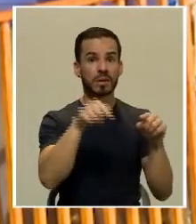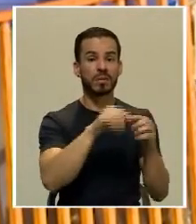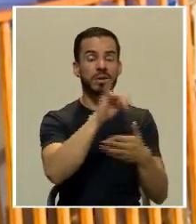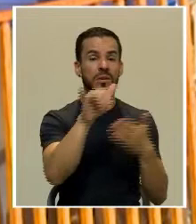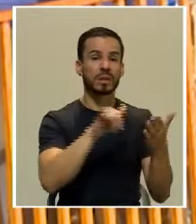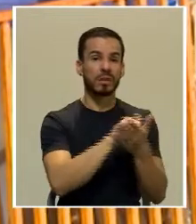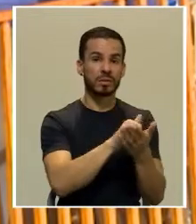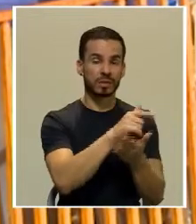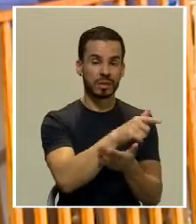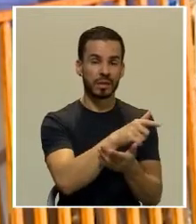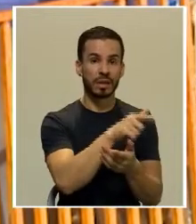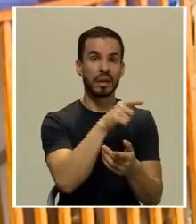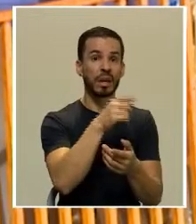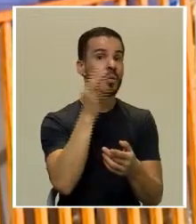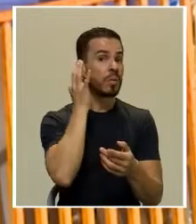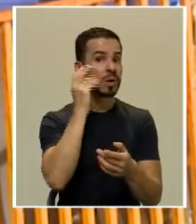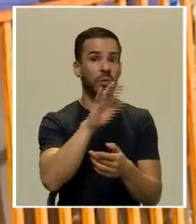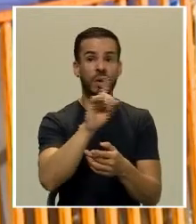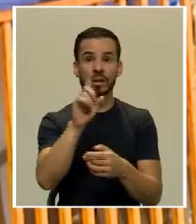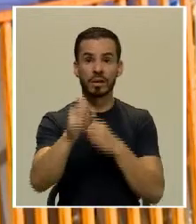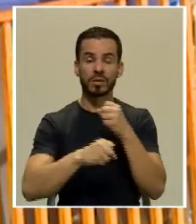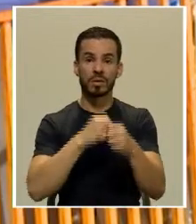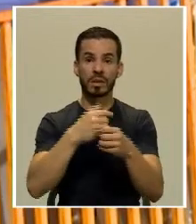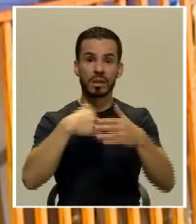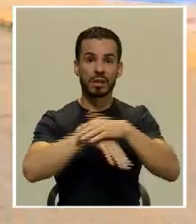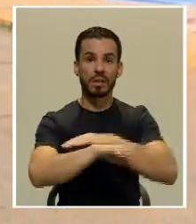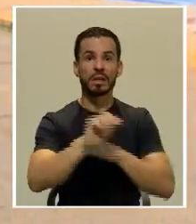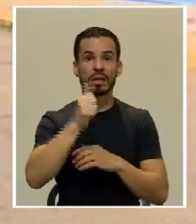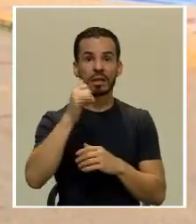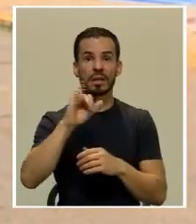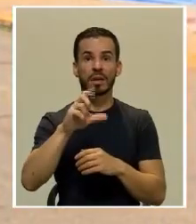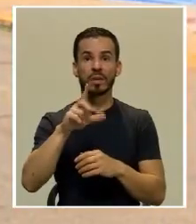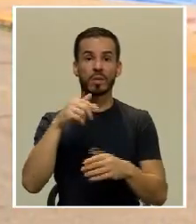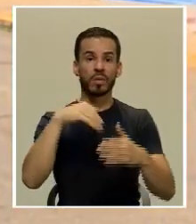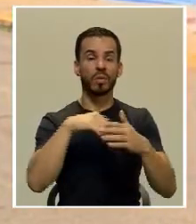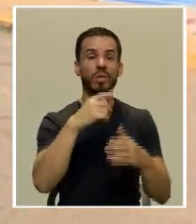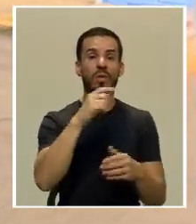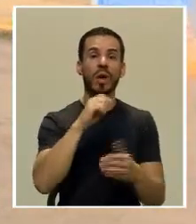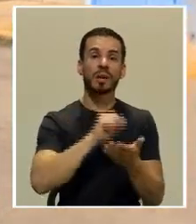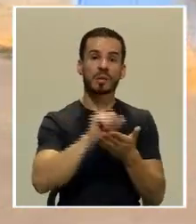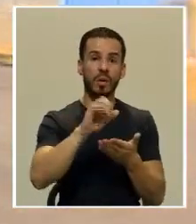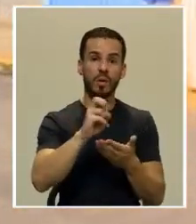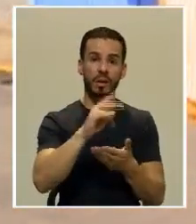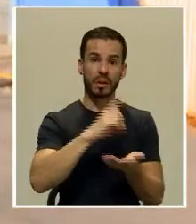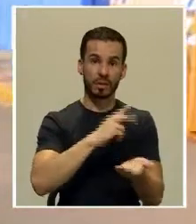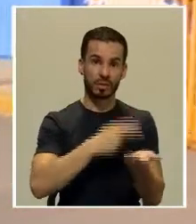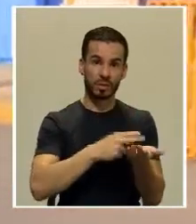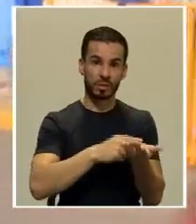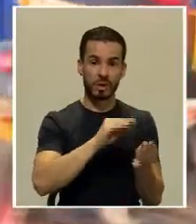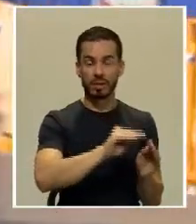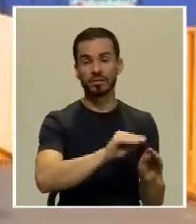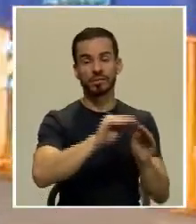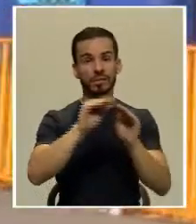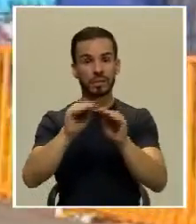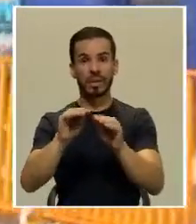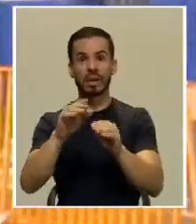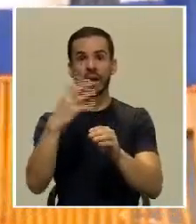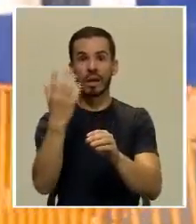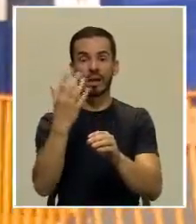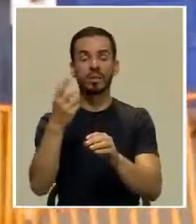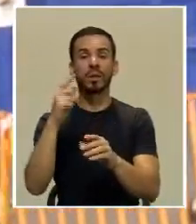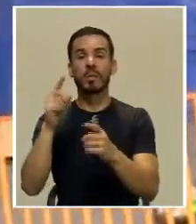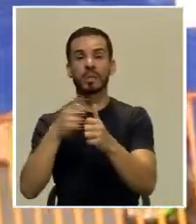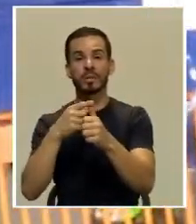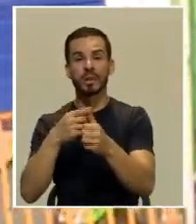Judicial de San José. La mujer de 41 años ingresó el pasado 10 de julio al Hospital San Juan de Dios. Fue trasladada por la Cruz Roja. En